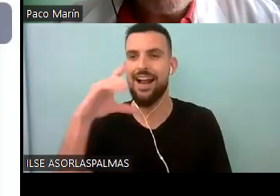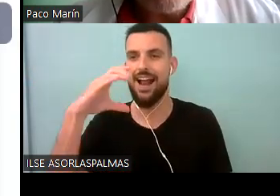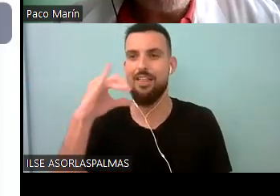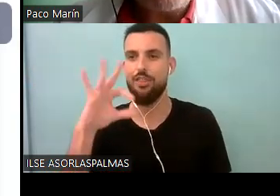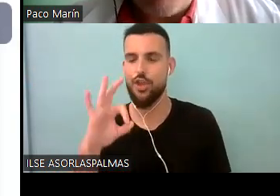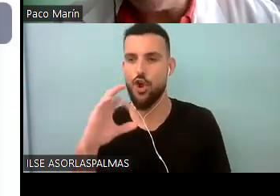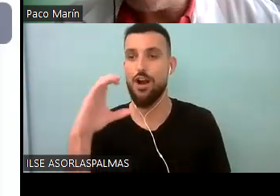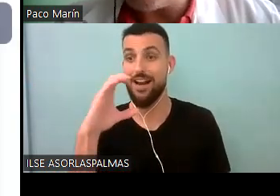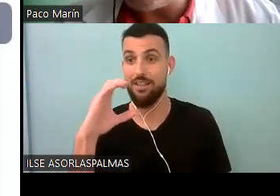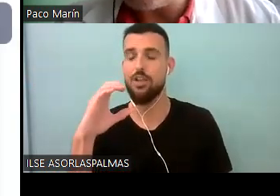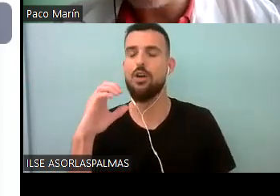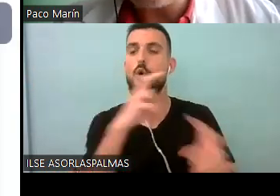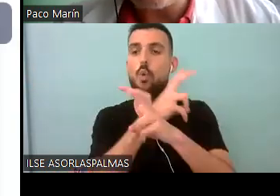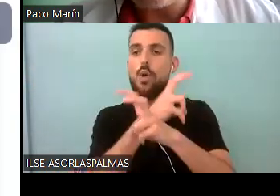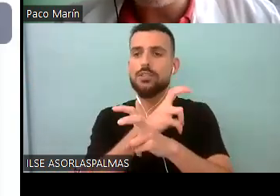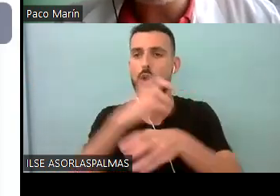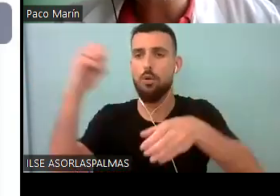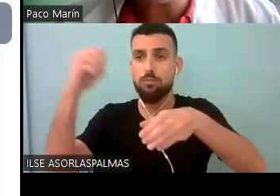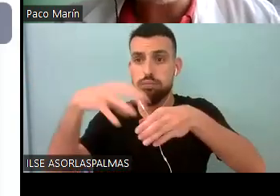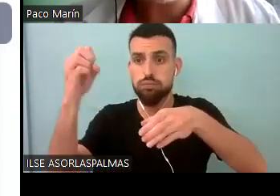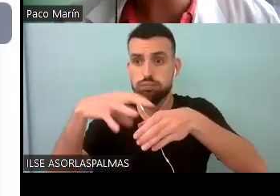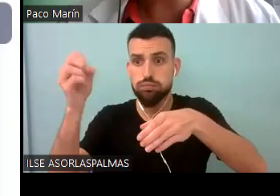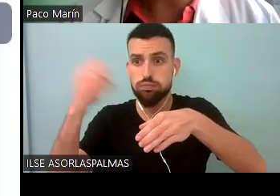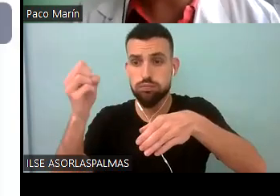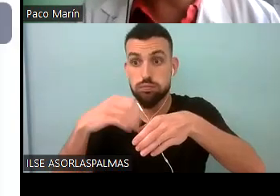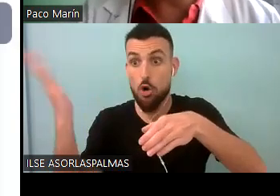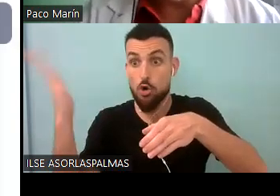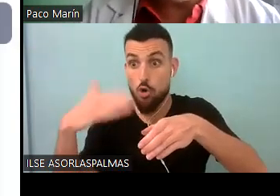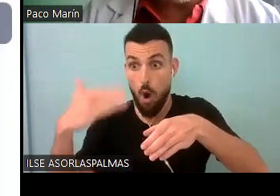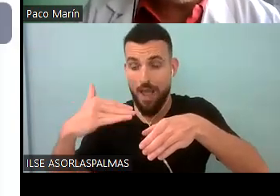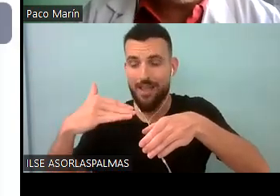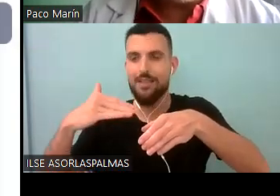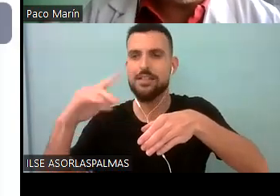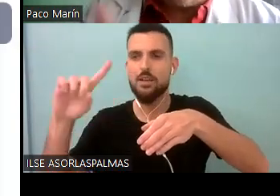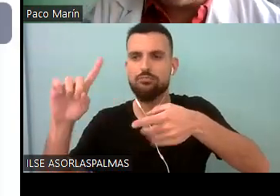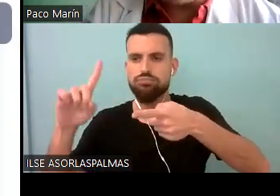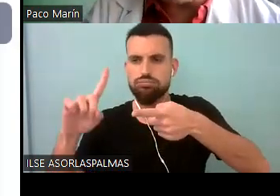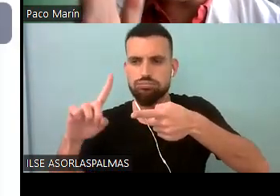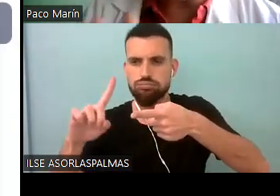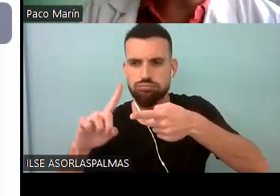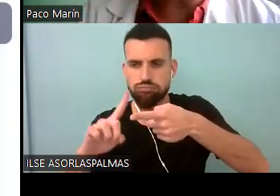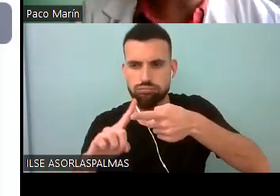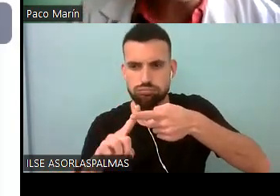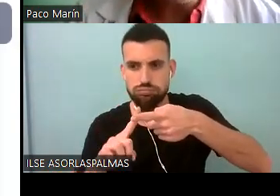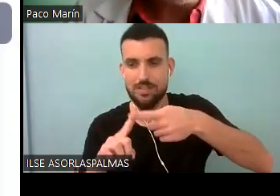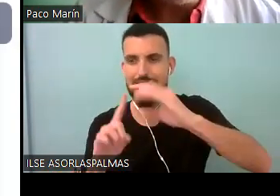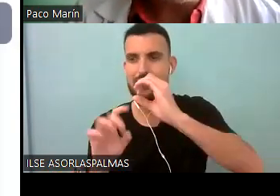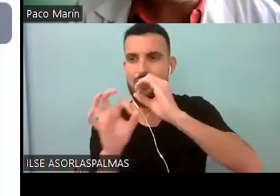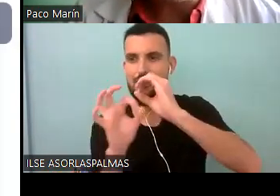y es un momento en el que se puede desarrollar osteoporosis si durante la época fértil, por así